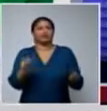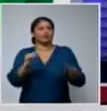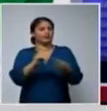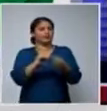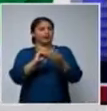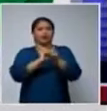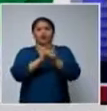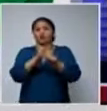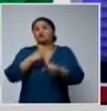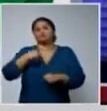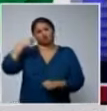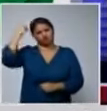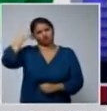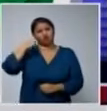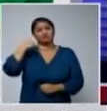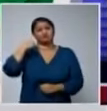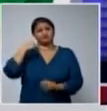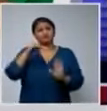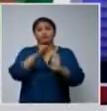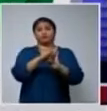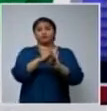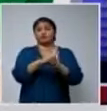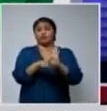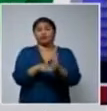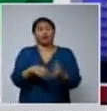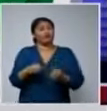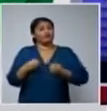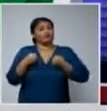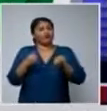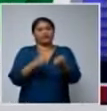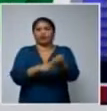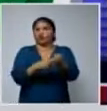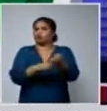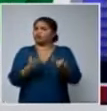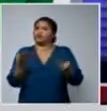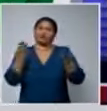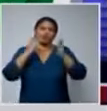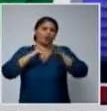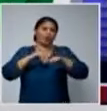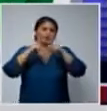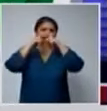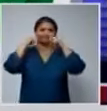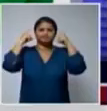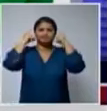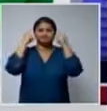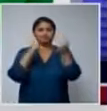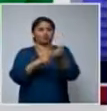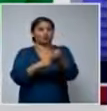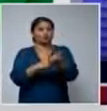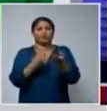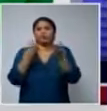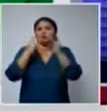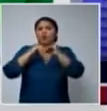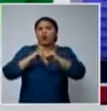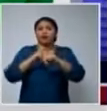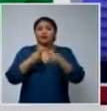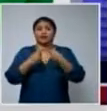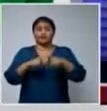de medidas a las cuales no estábamos acostumbrados anteriormente. Pero